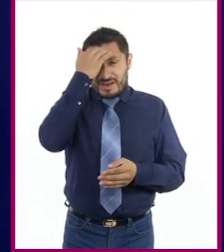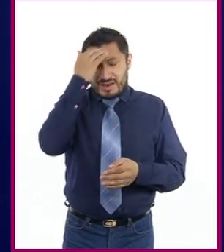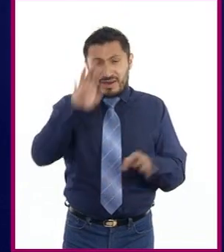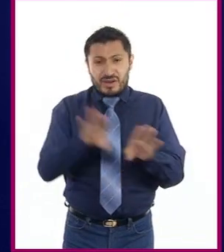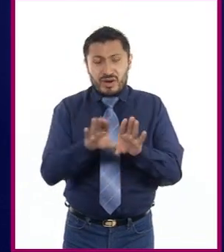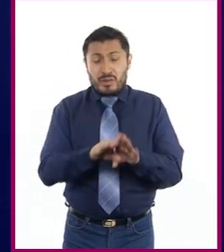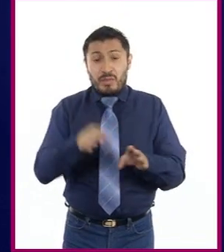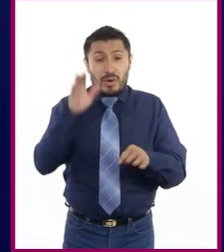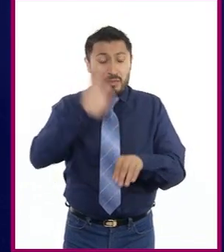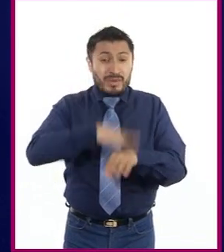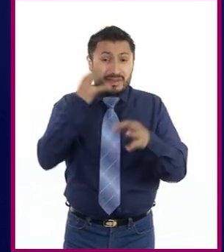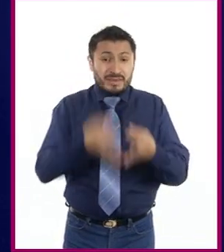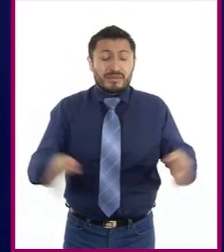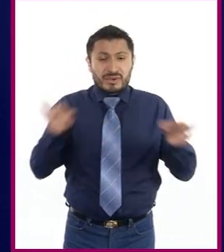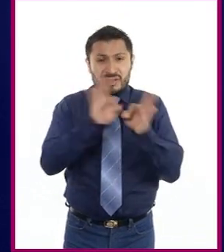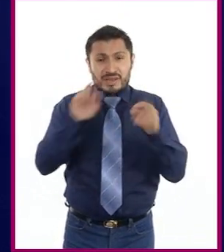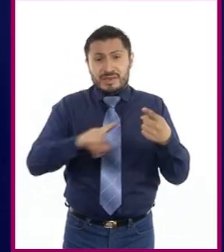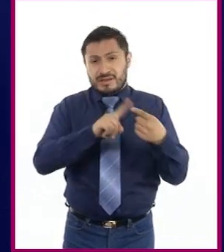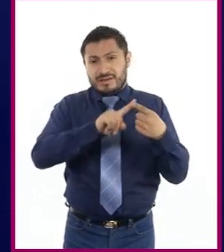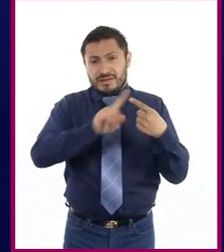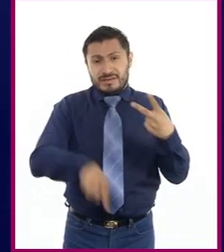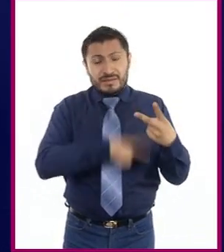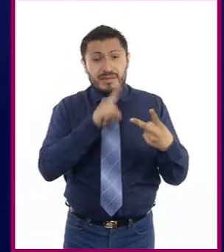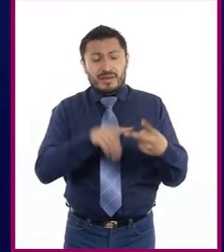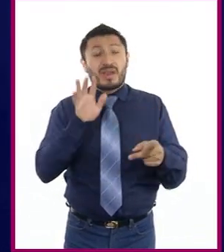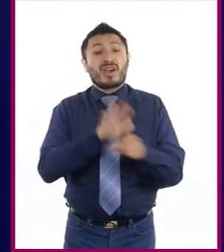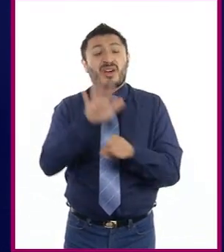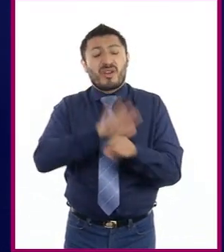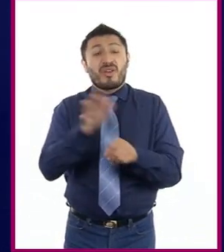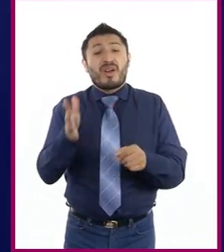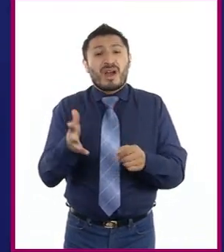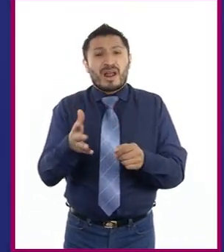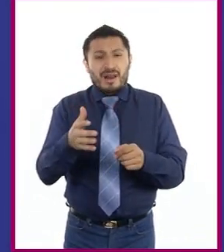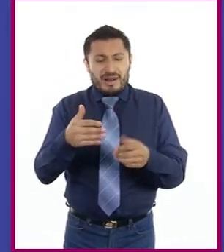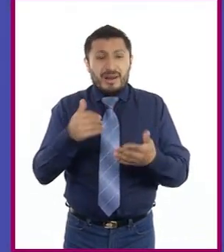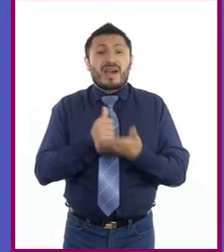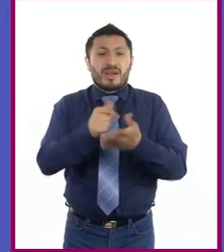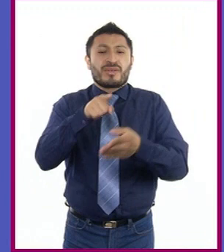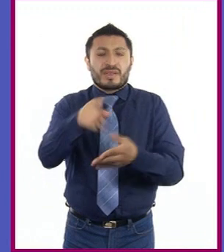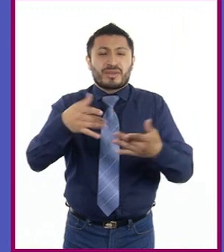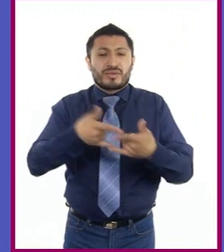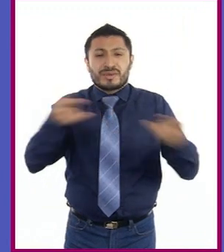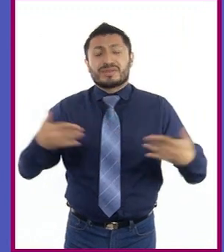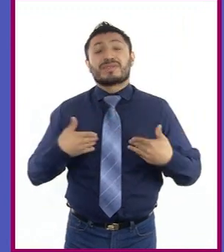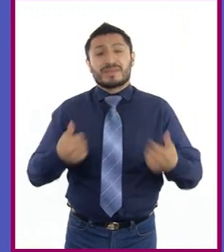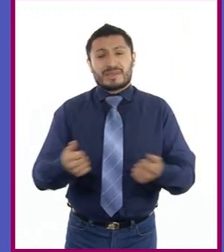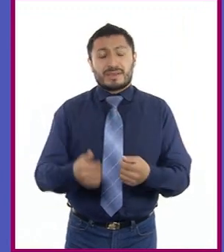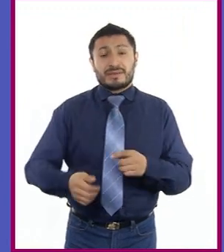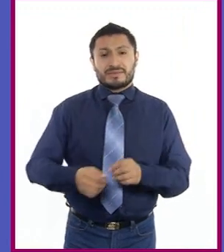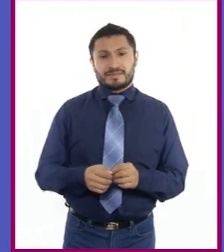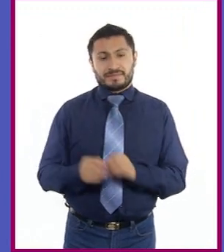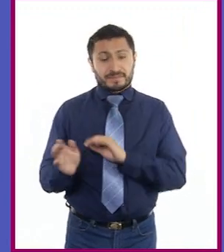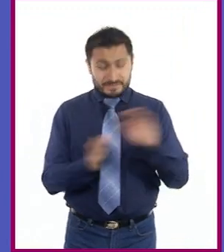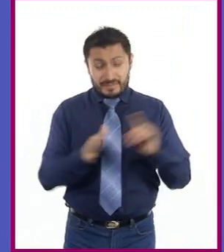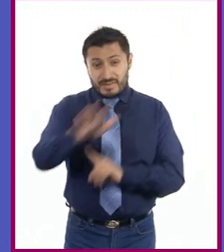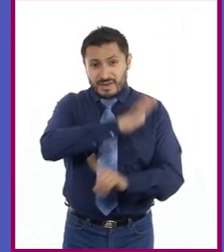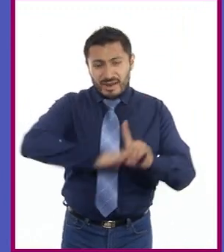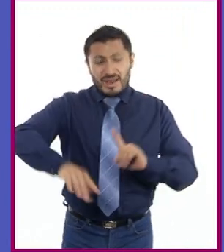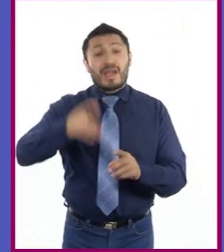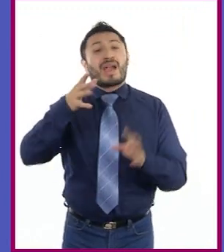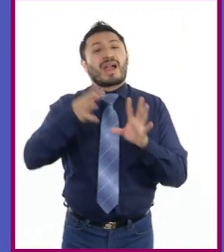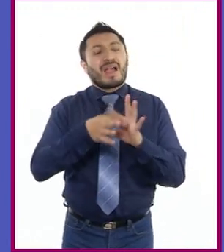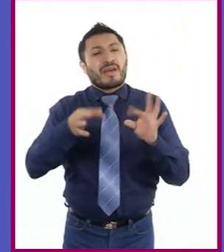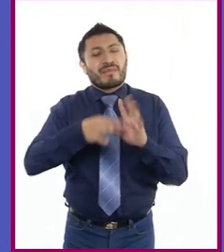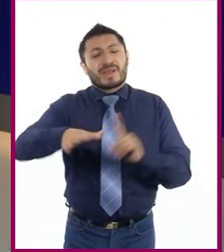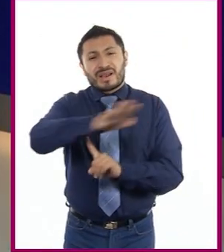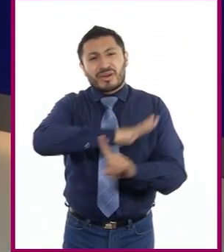Y otras acciones que son las que complementan la historia. Ambiente de la obra. Para describir el ambiente de